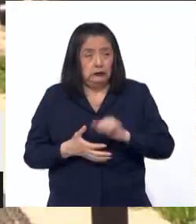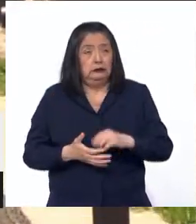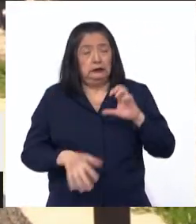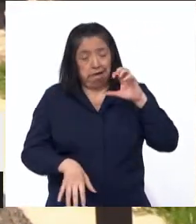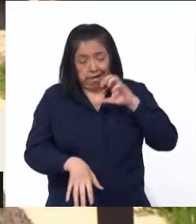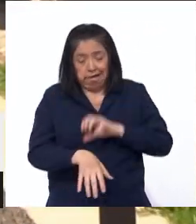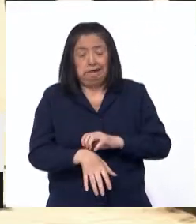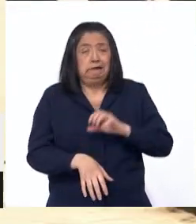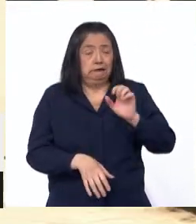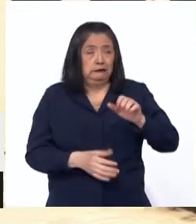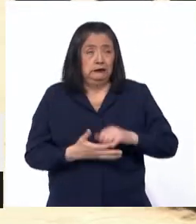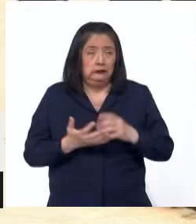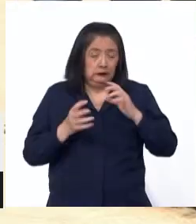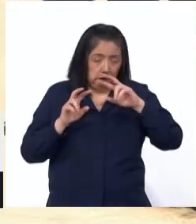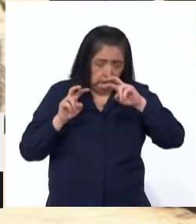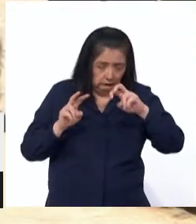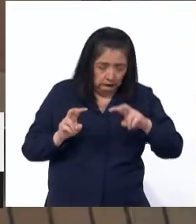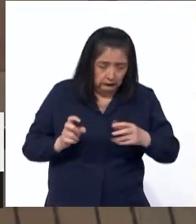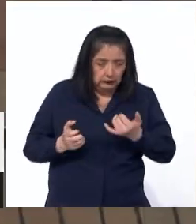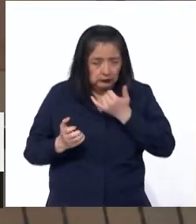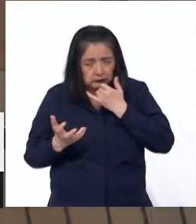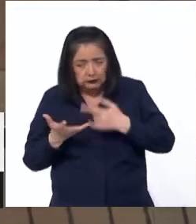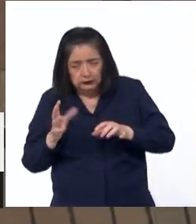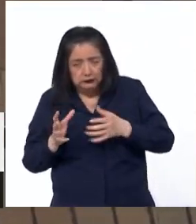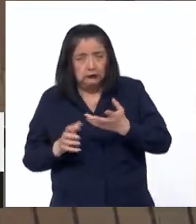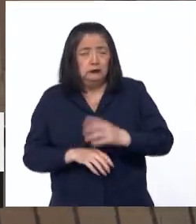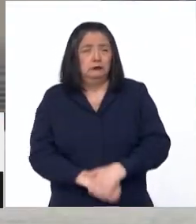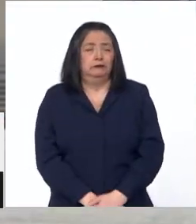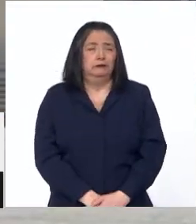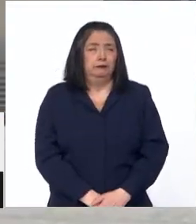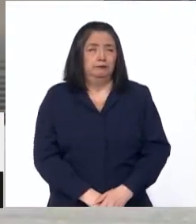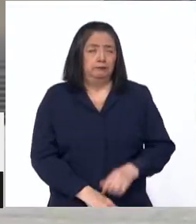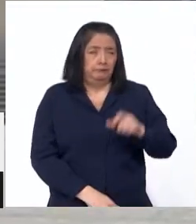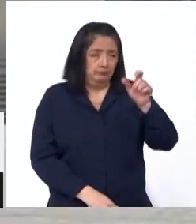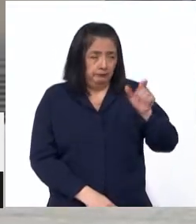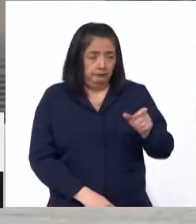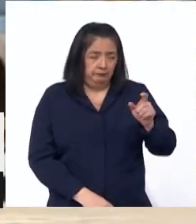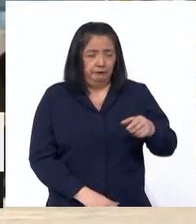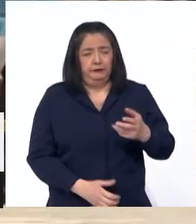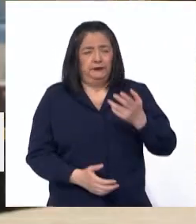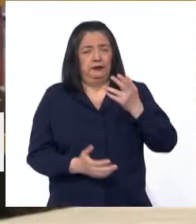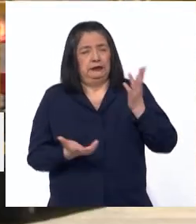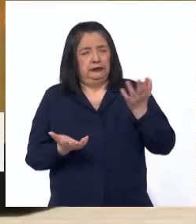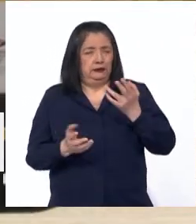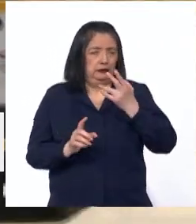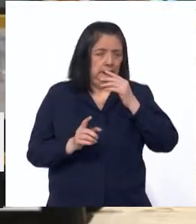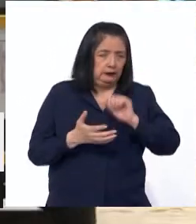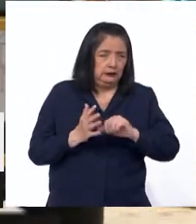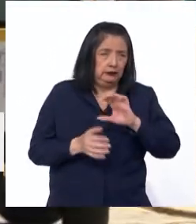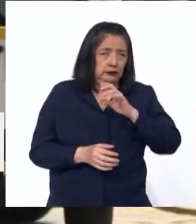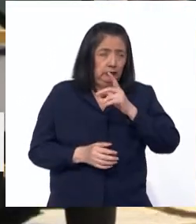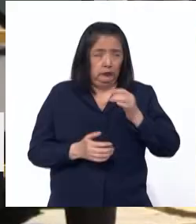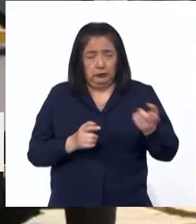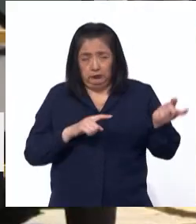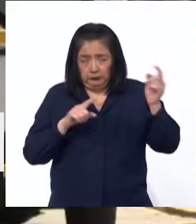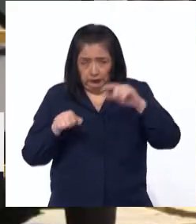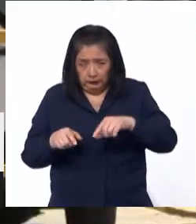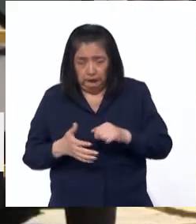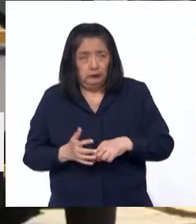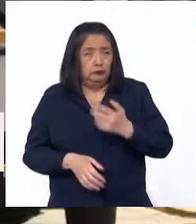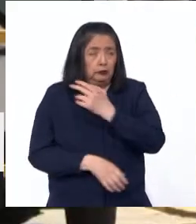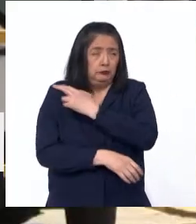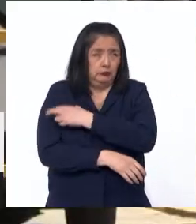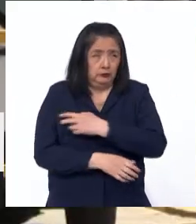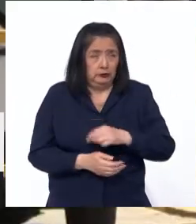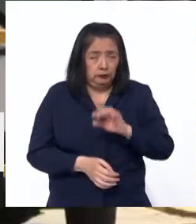sido mordidas y se le está viendo, ¿no?, qué tratamiento a seguir. La persona que está en calidad de sospechosa también es de Chihuahua. ¿Ella vino a atenderse aquí al centro de salud?